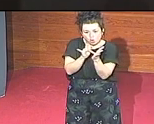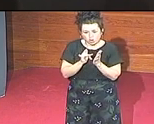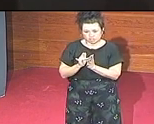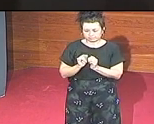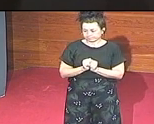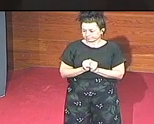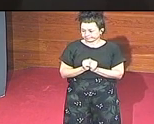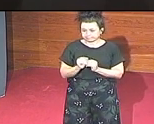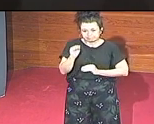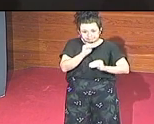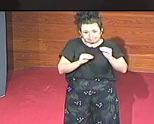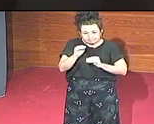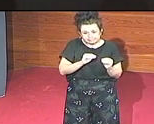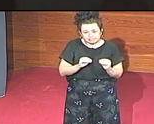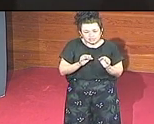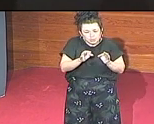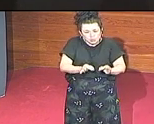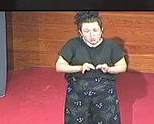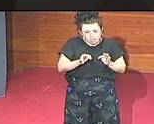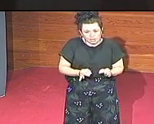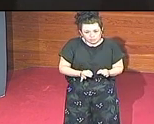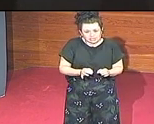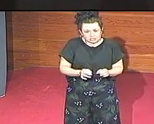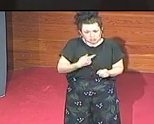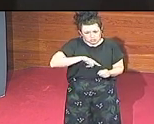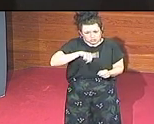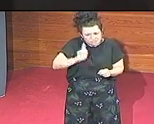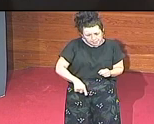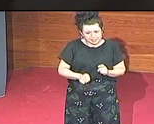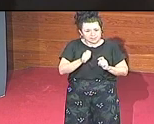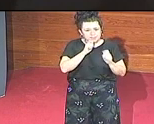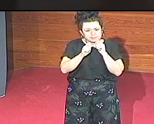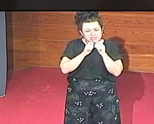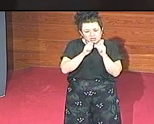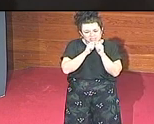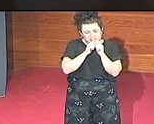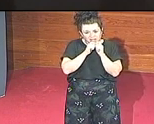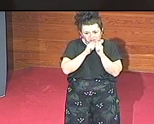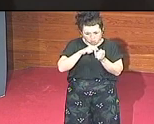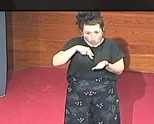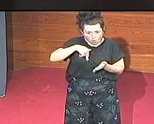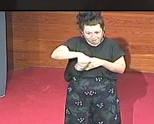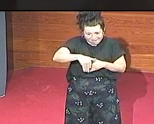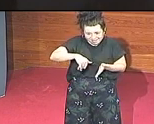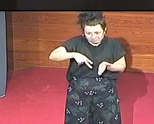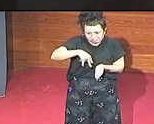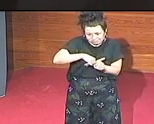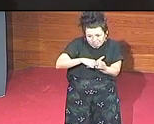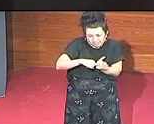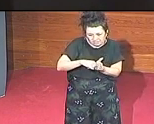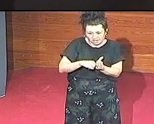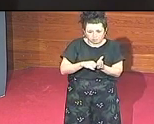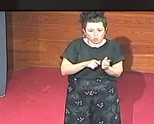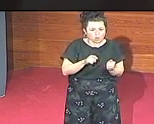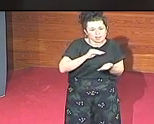y es siempre igual nosotros también somos periodistas a pie de calle no tanto como los redactores a los fotógrafos pero también salimos nos